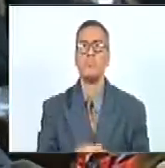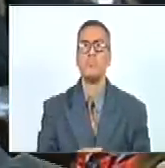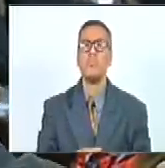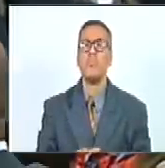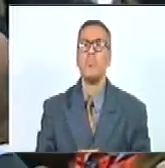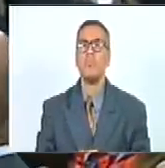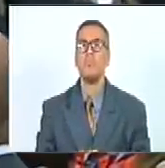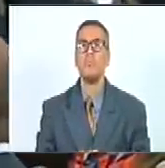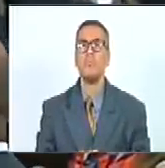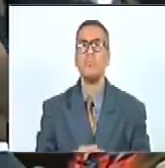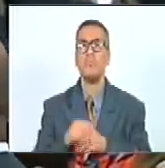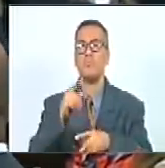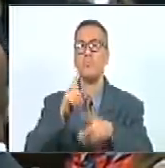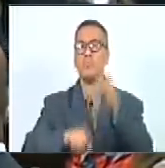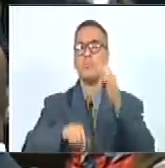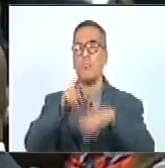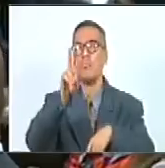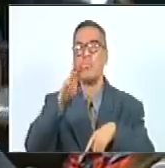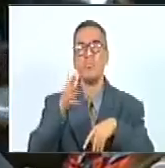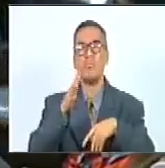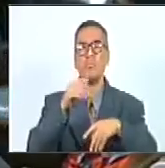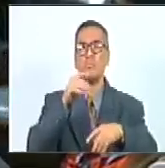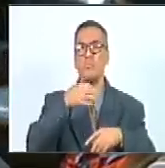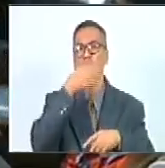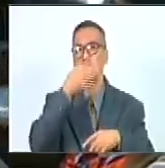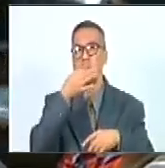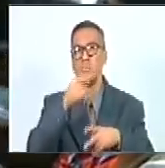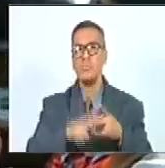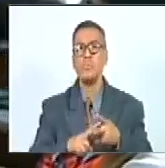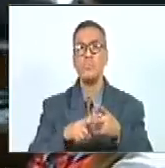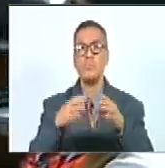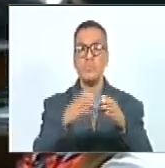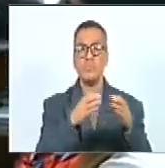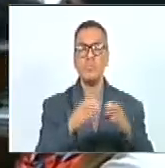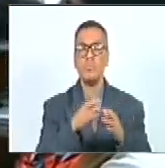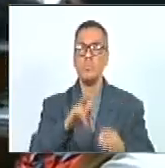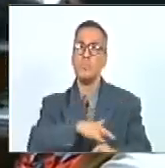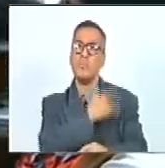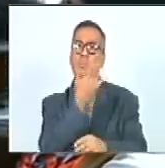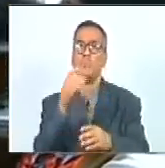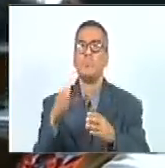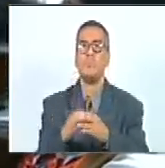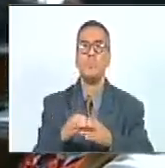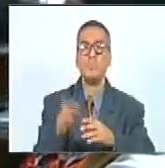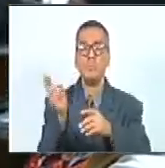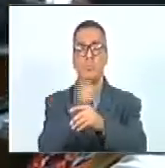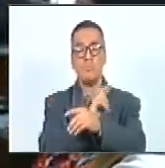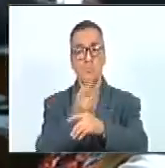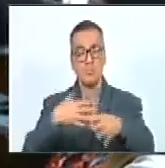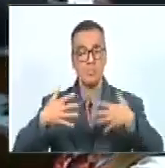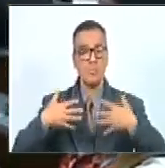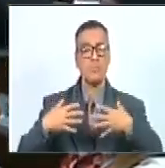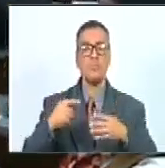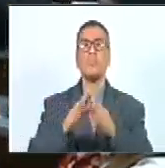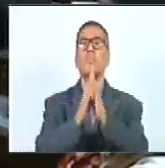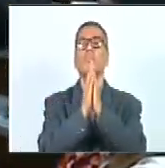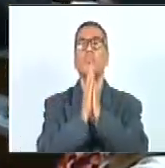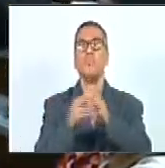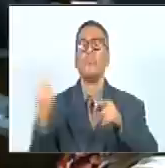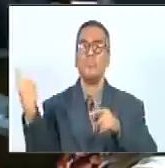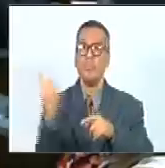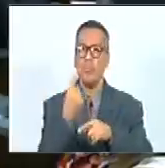A mediodía, pasado mediodía, se hizo un consejo universitario extraordinario. Por fin